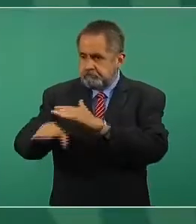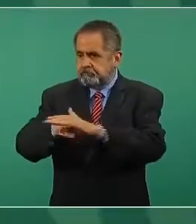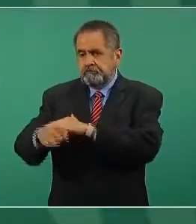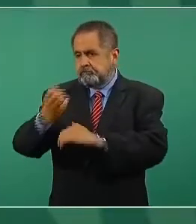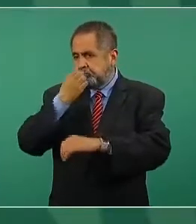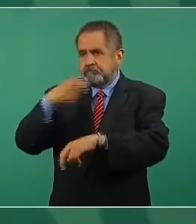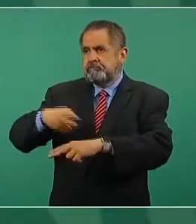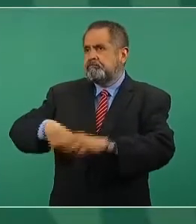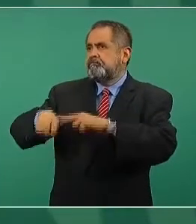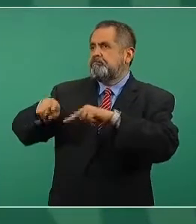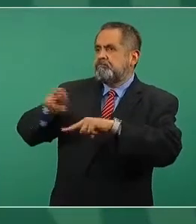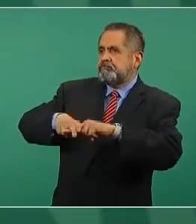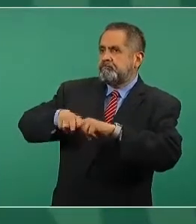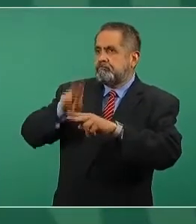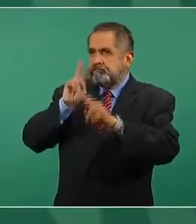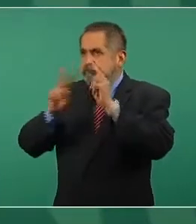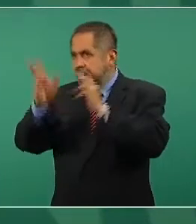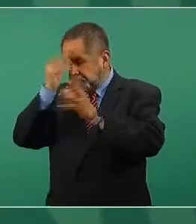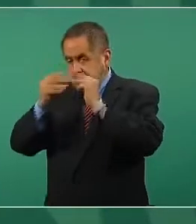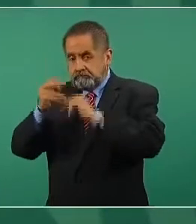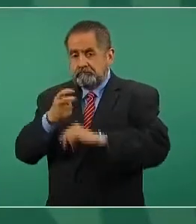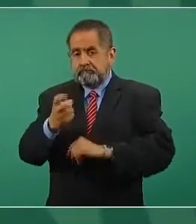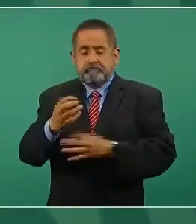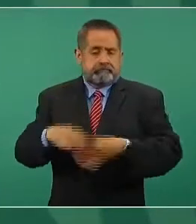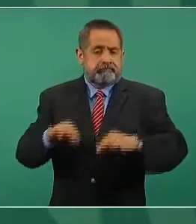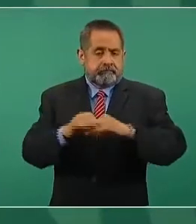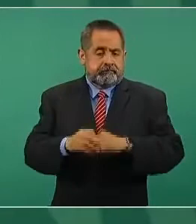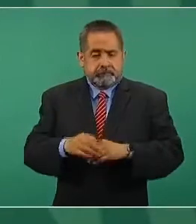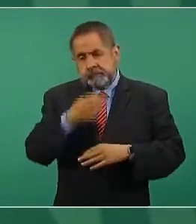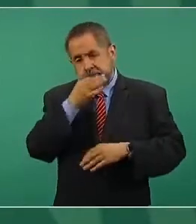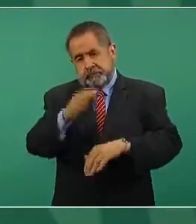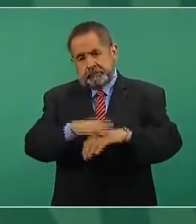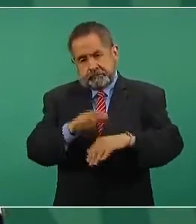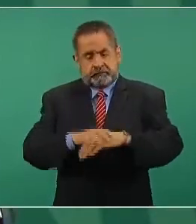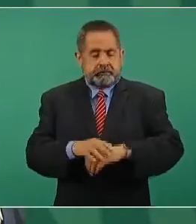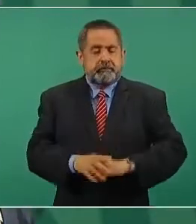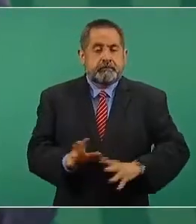escuelas. Eso es una información complementaria.